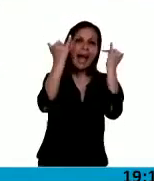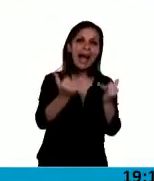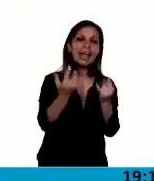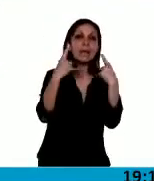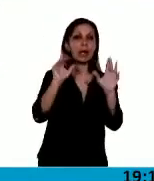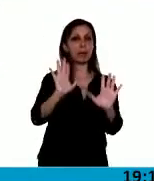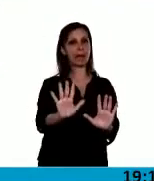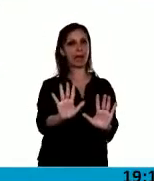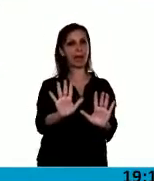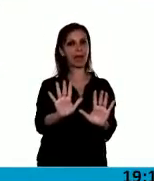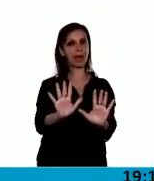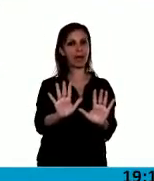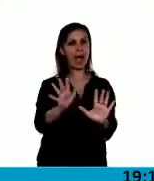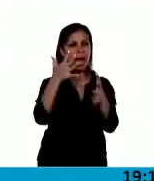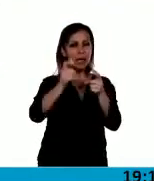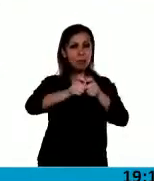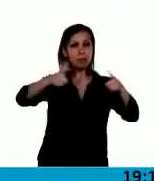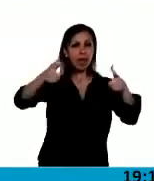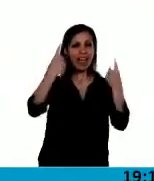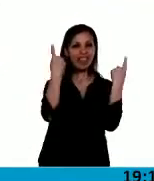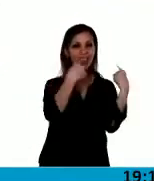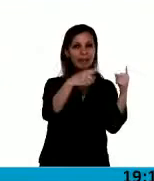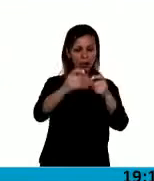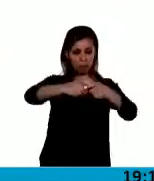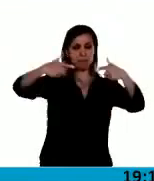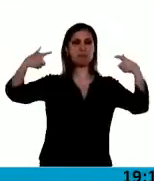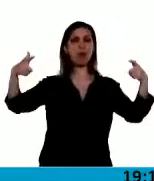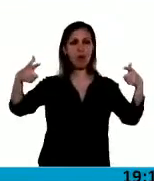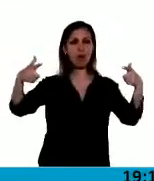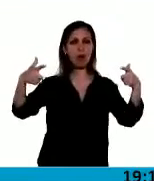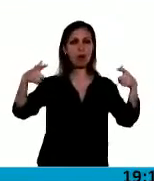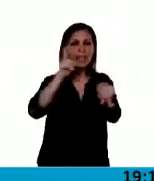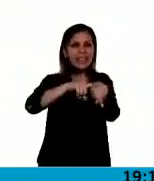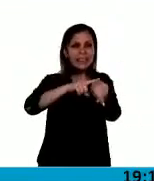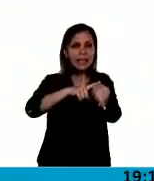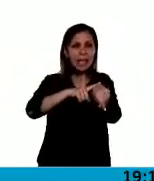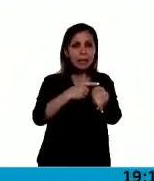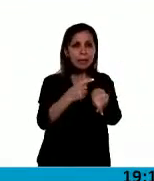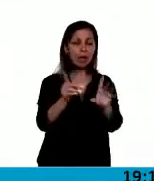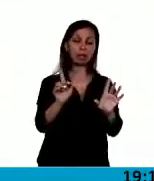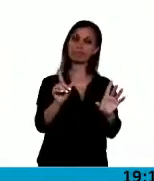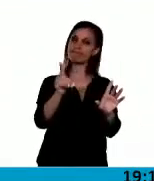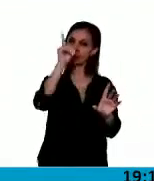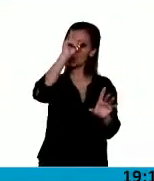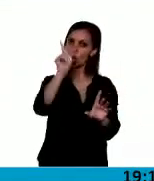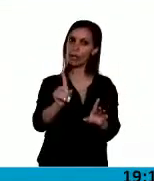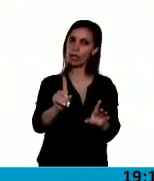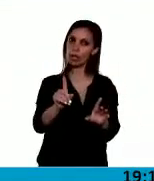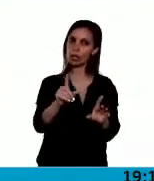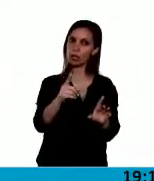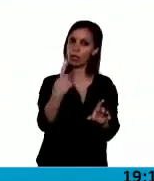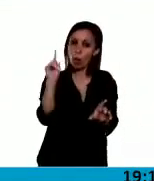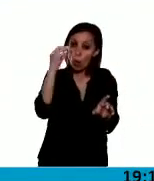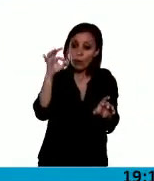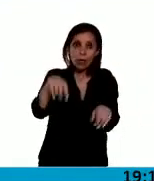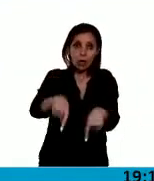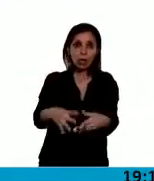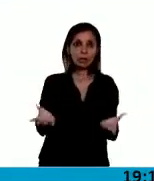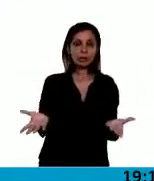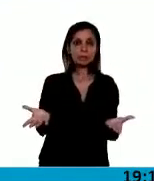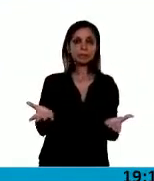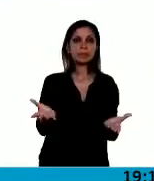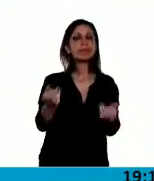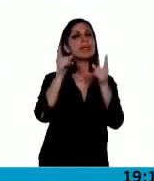de tamaña cantidad y de tamaño cantidad de tiempo no lo creo y por el otro lado aquí ha